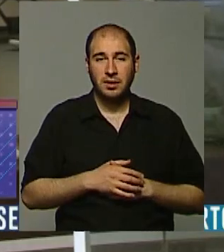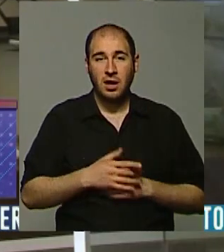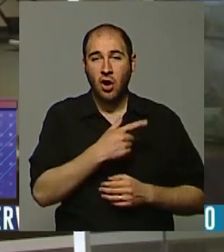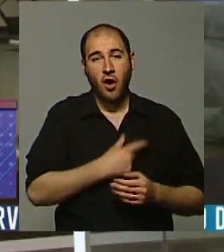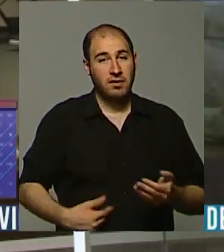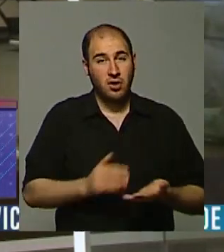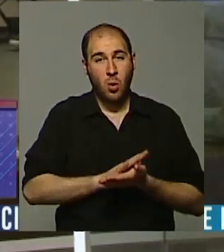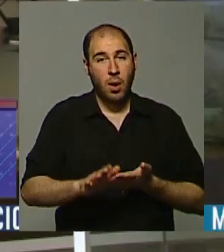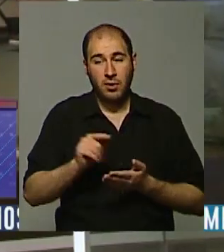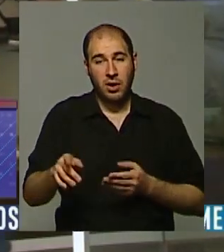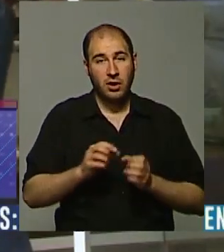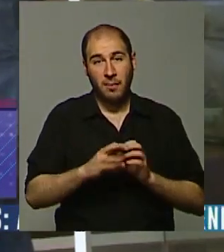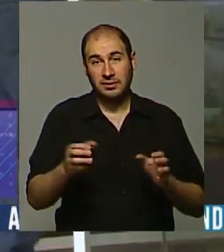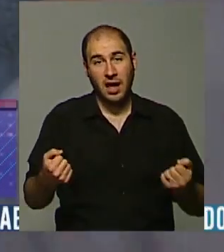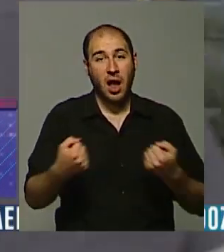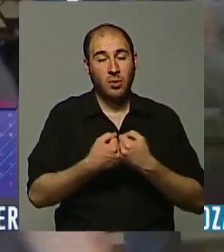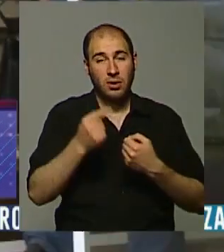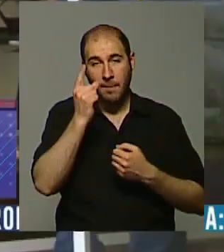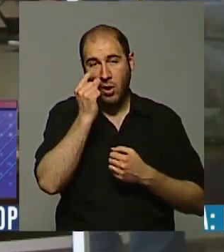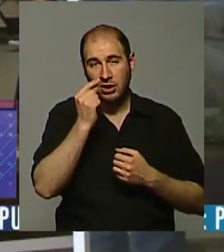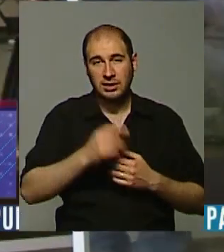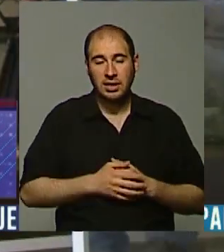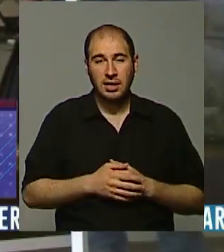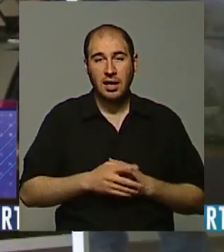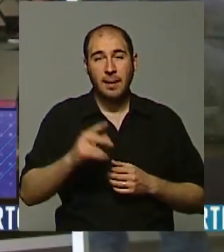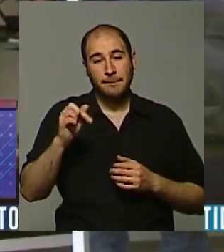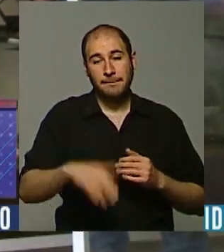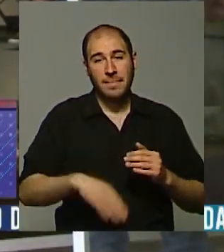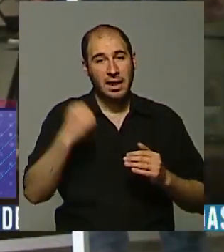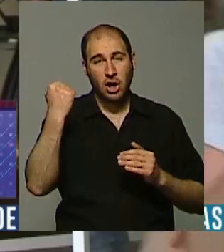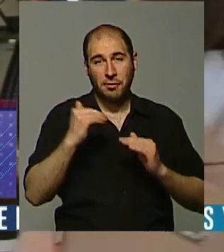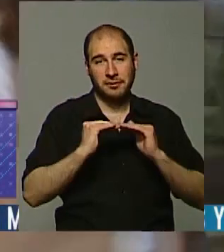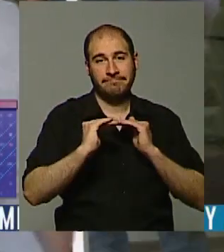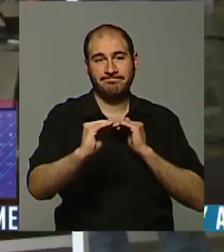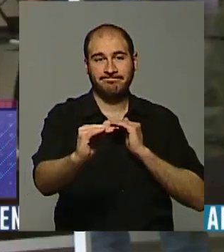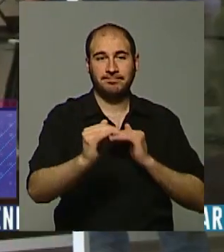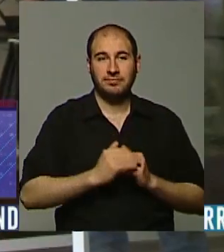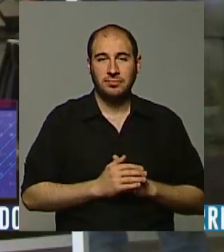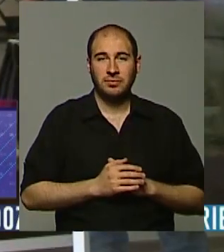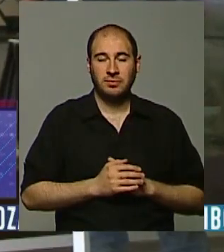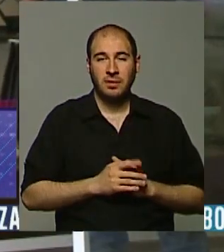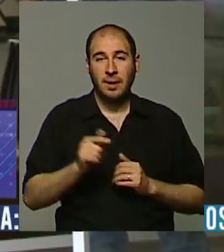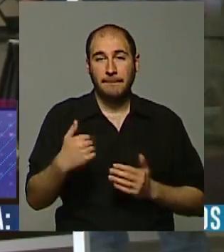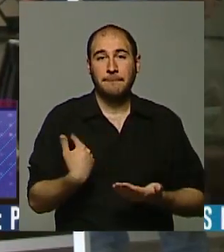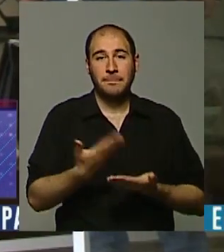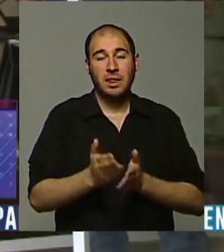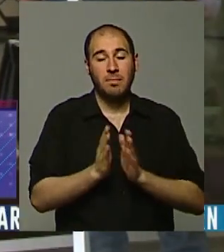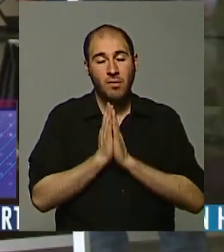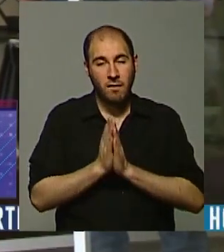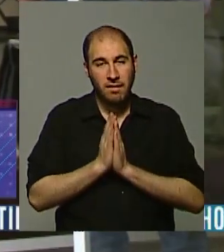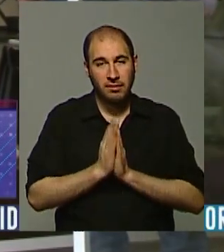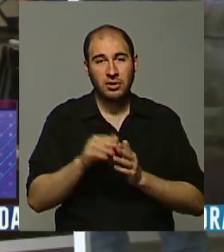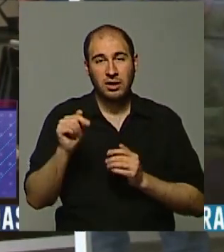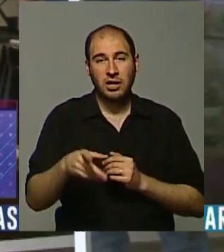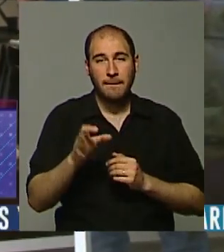gobierno tendrá que empezar a consensuar políticas de estabilidad económica y lo que más vamos a pedirle, que solicitarle tener